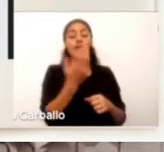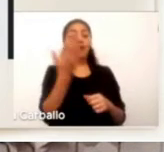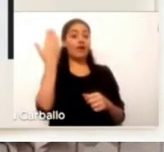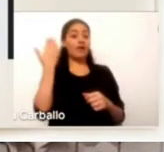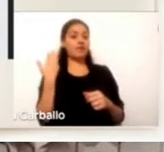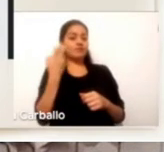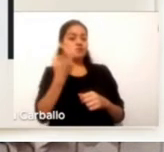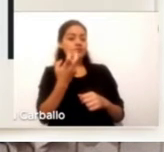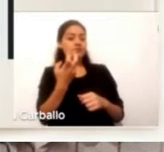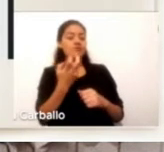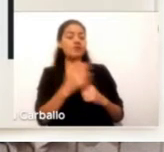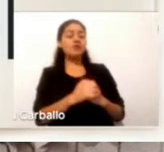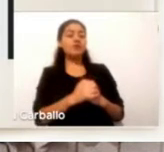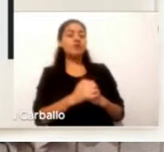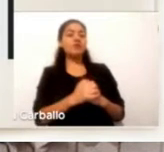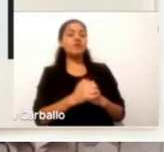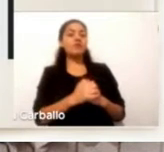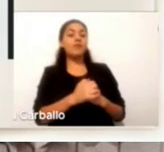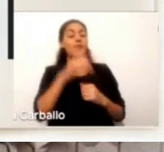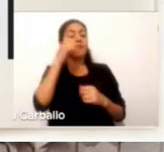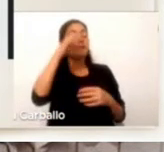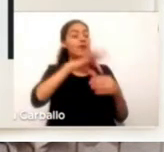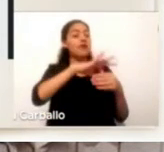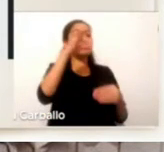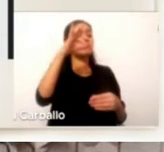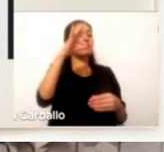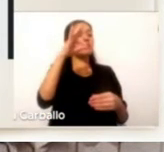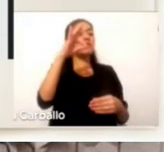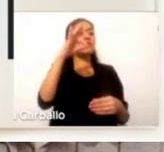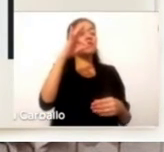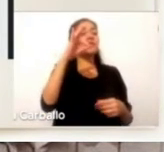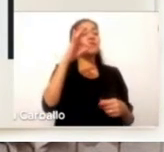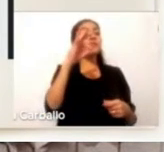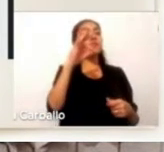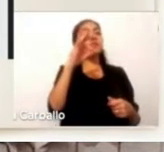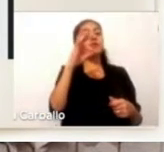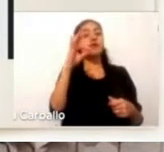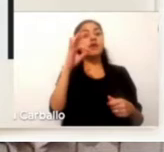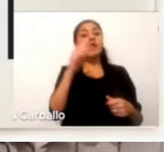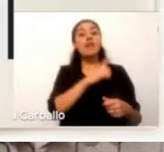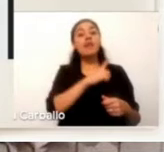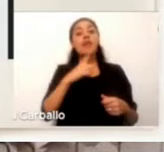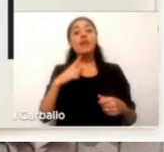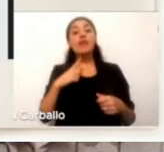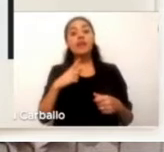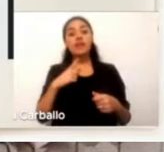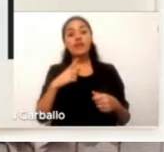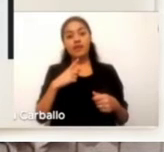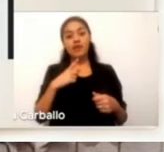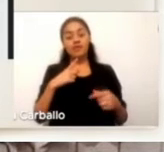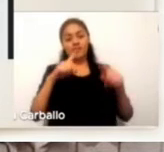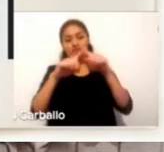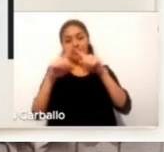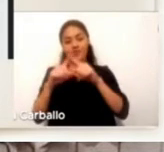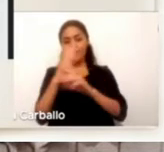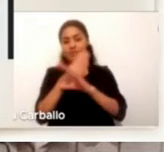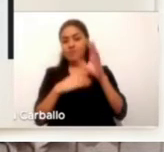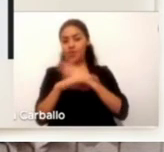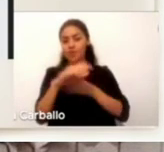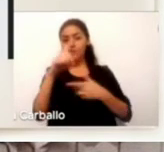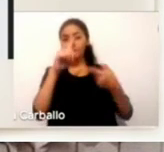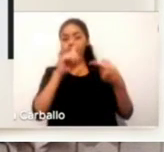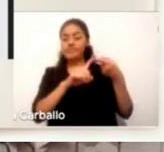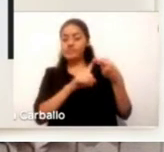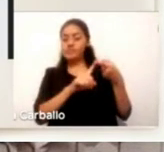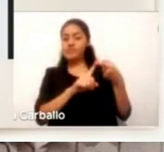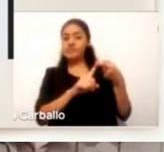la nulidad de una elección por la causal de referencia, deben configurarse los elementos siguientes. Primero, que se exceda